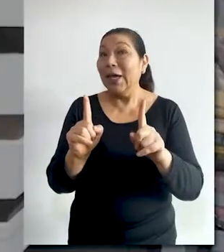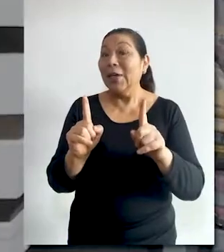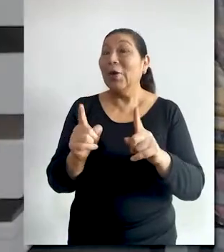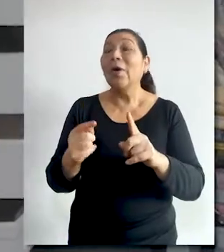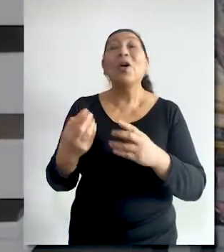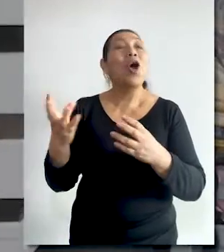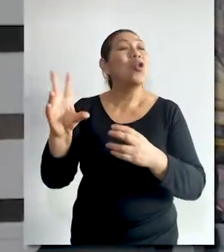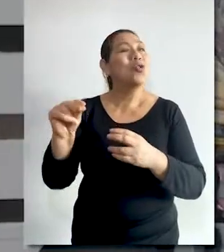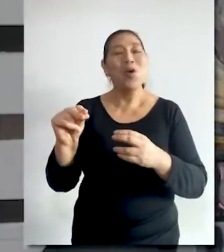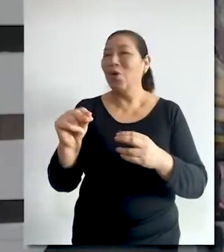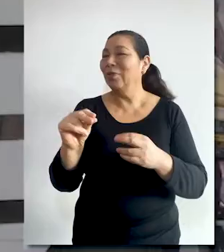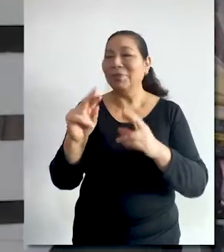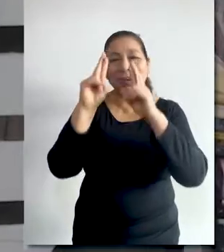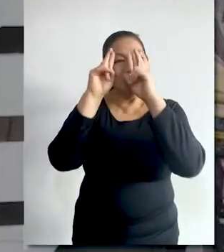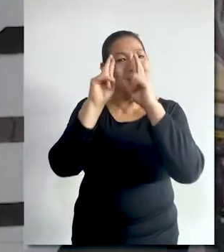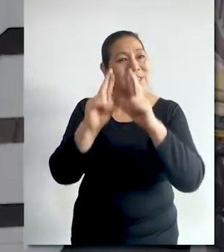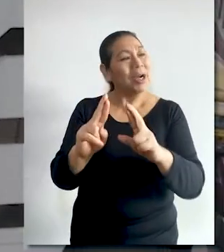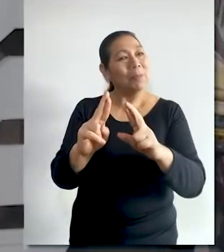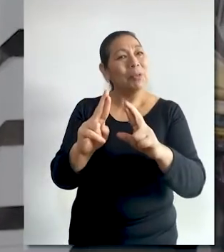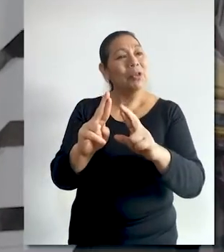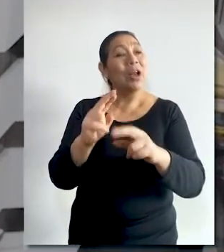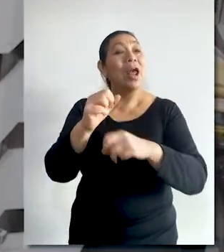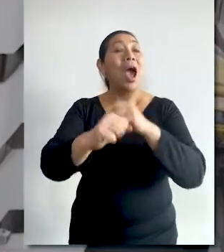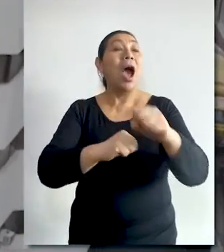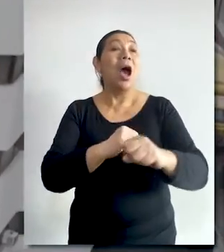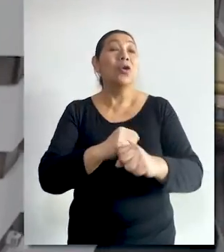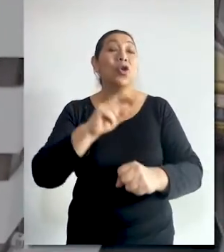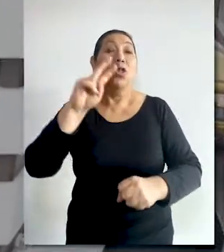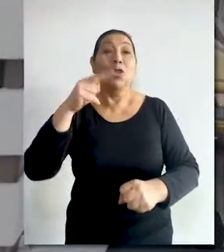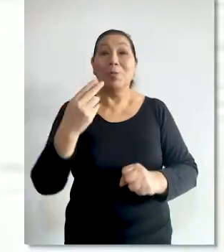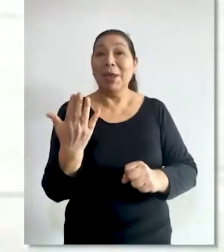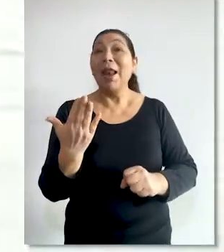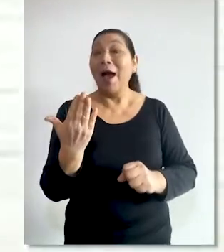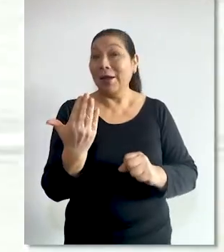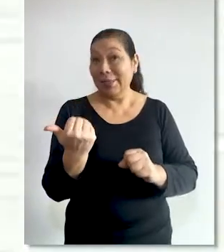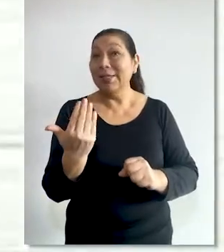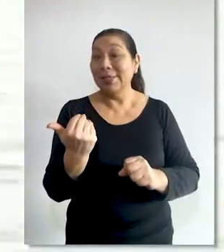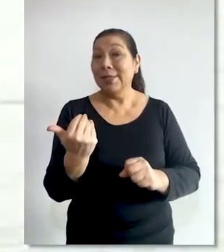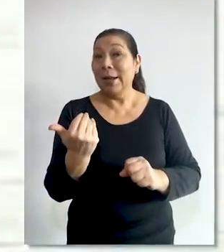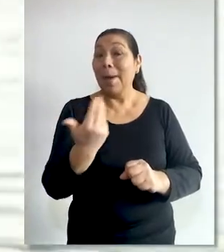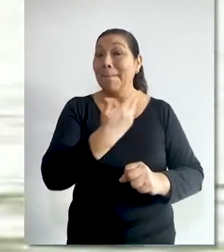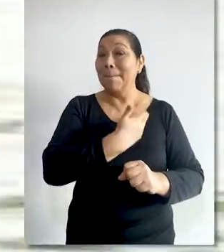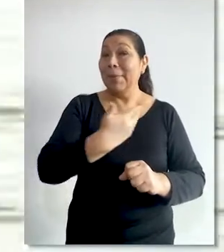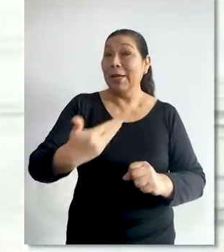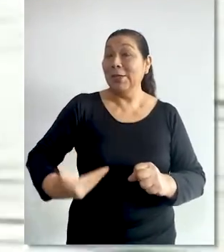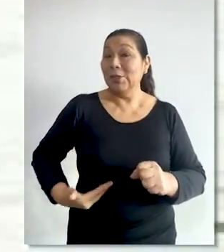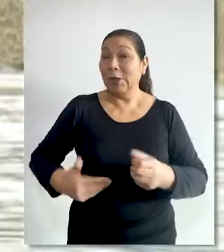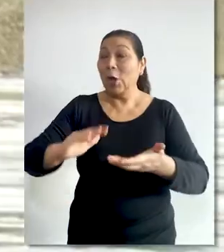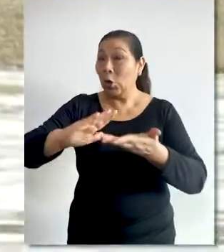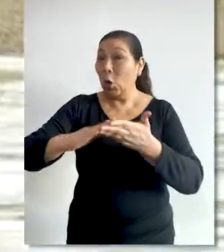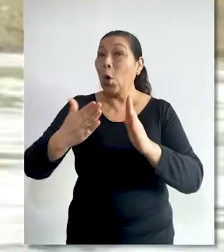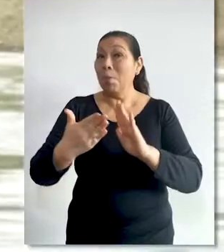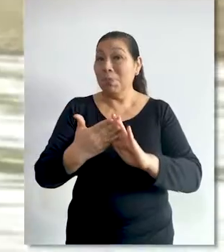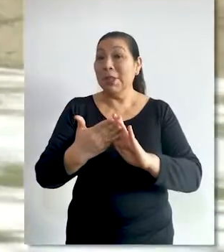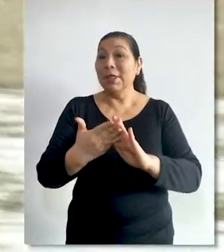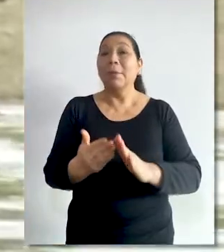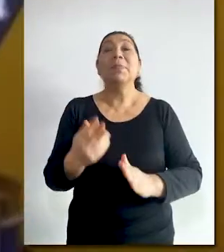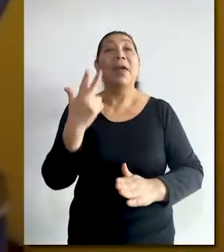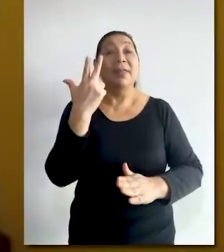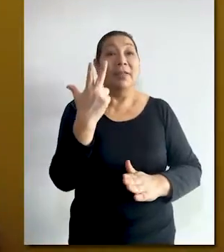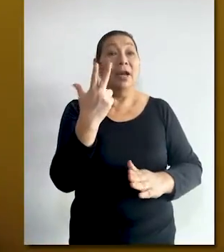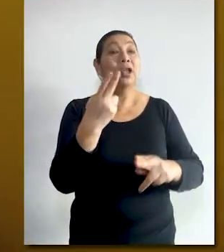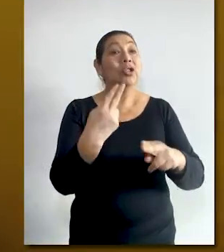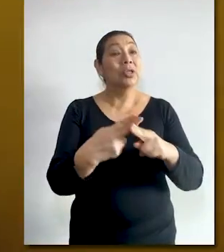Pero la decisión del TC no fue cumplida, por lo que en el 2015, tras una apelación de la presidenta de la comunidad nativa